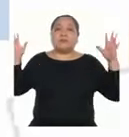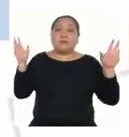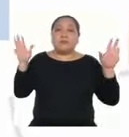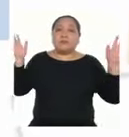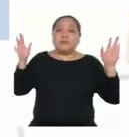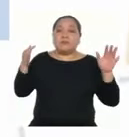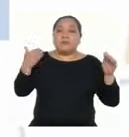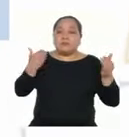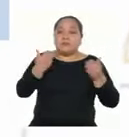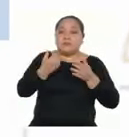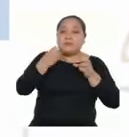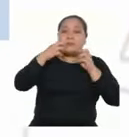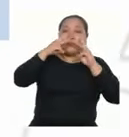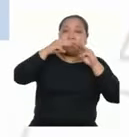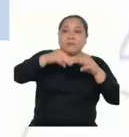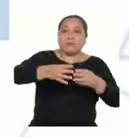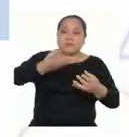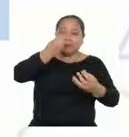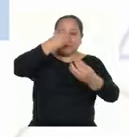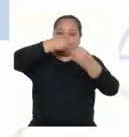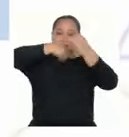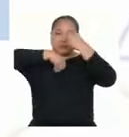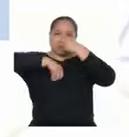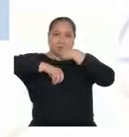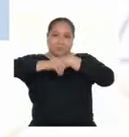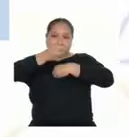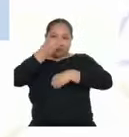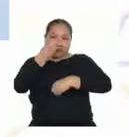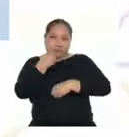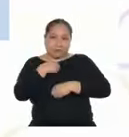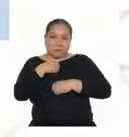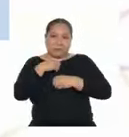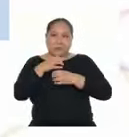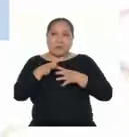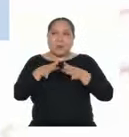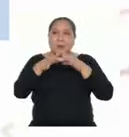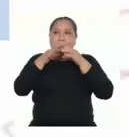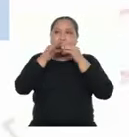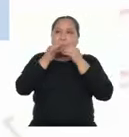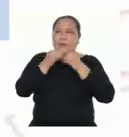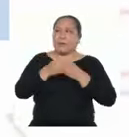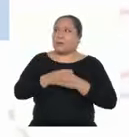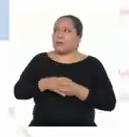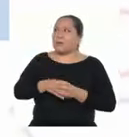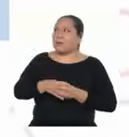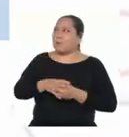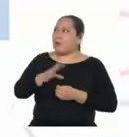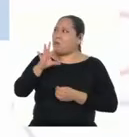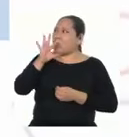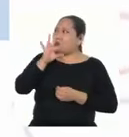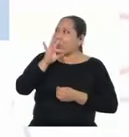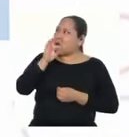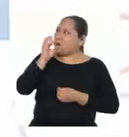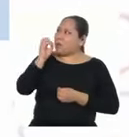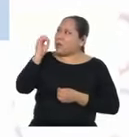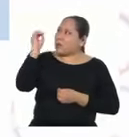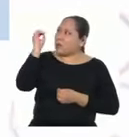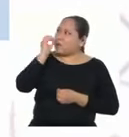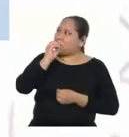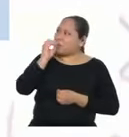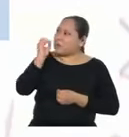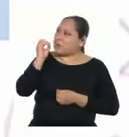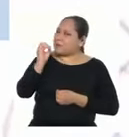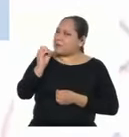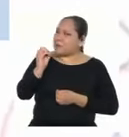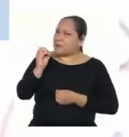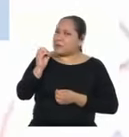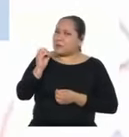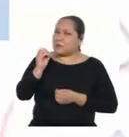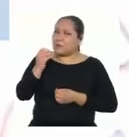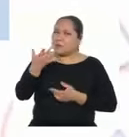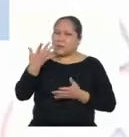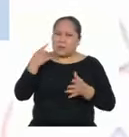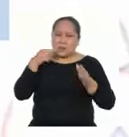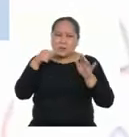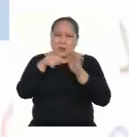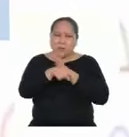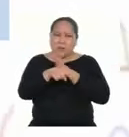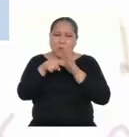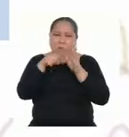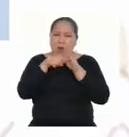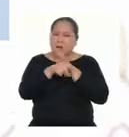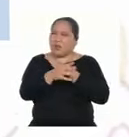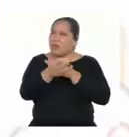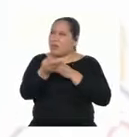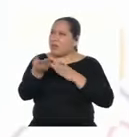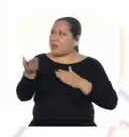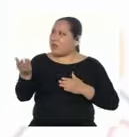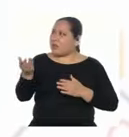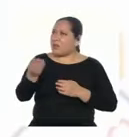marinas ya habían ingerido plástico. ¿Qué? ¿El 90%? Las estamos matando,